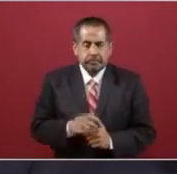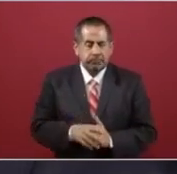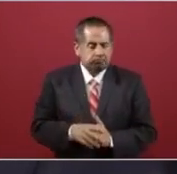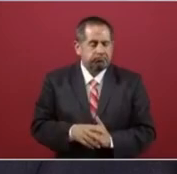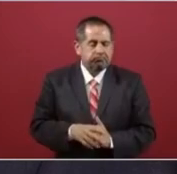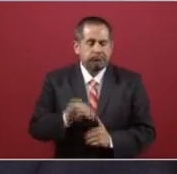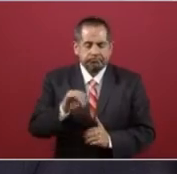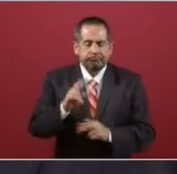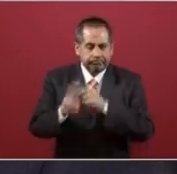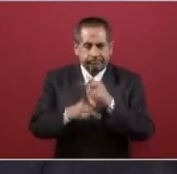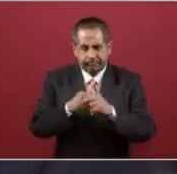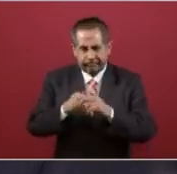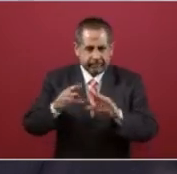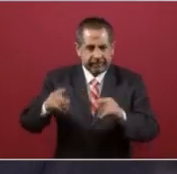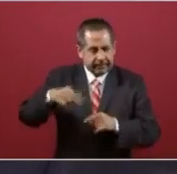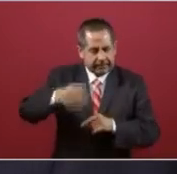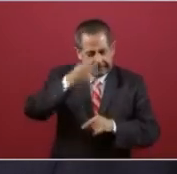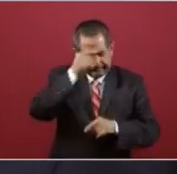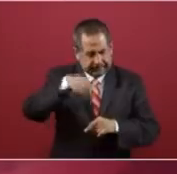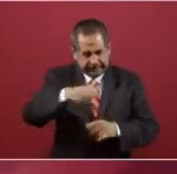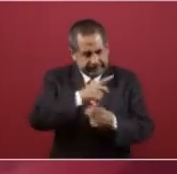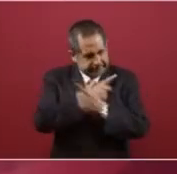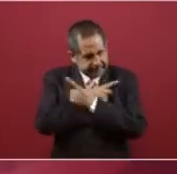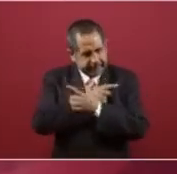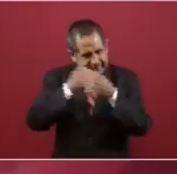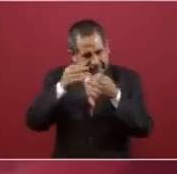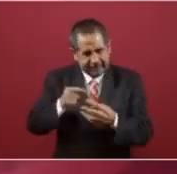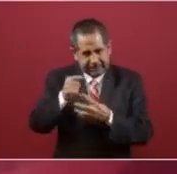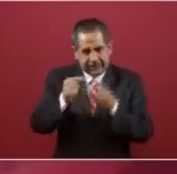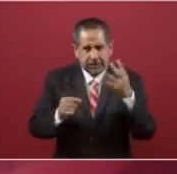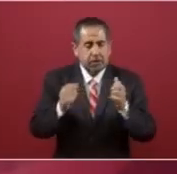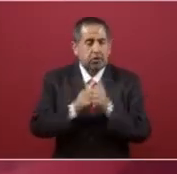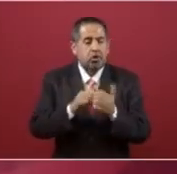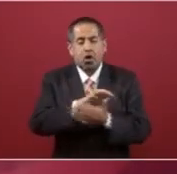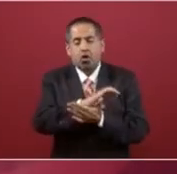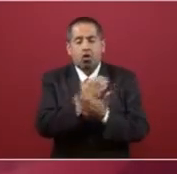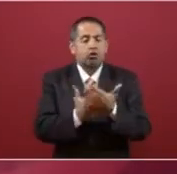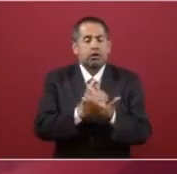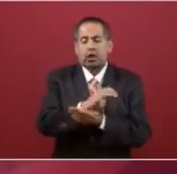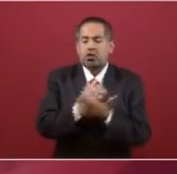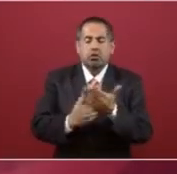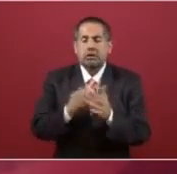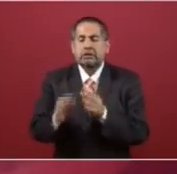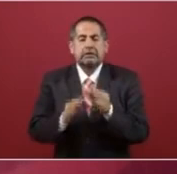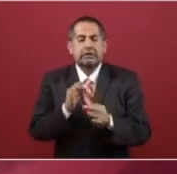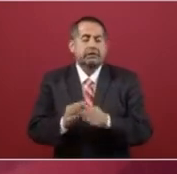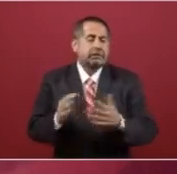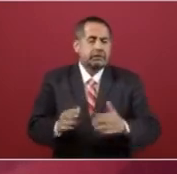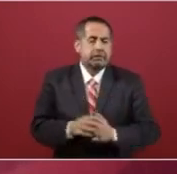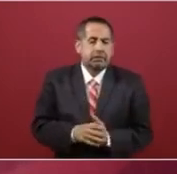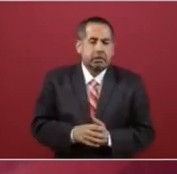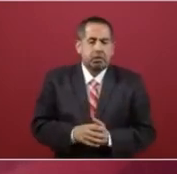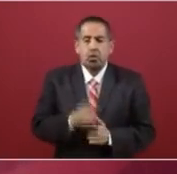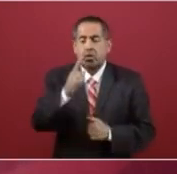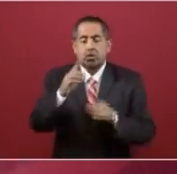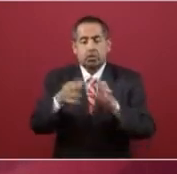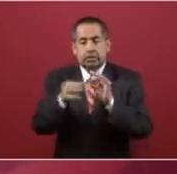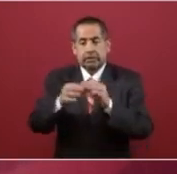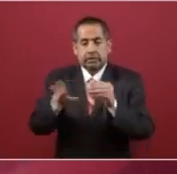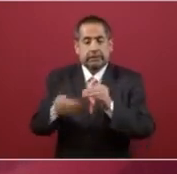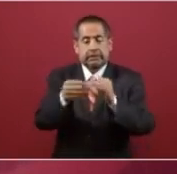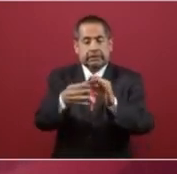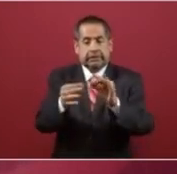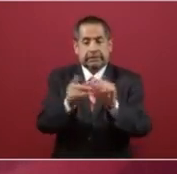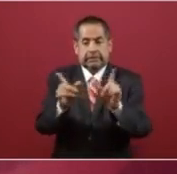vamos a moralizar también todo lo relacionado con la contratación. En este marco, la secretaria de Energía,